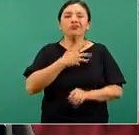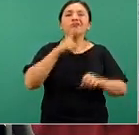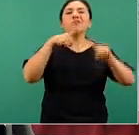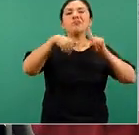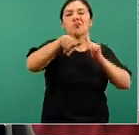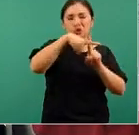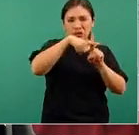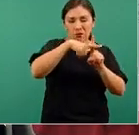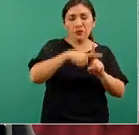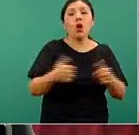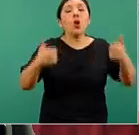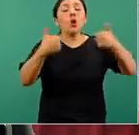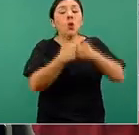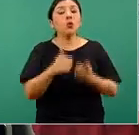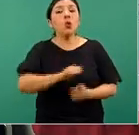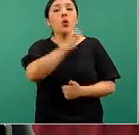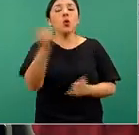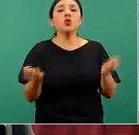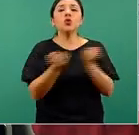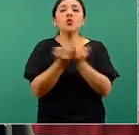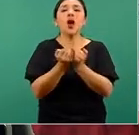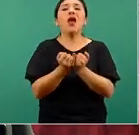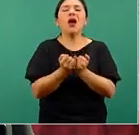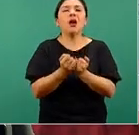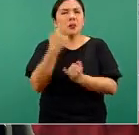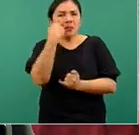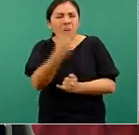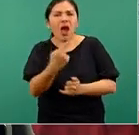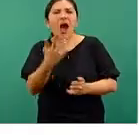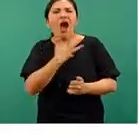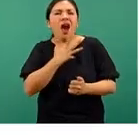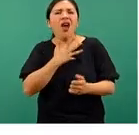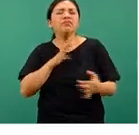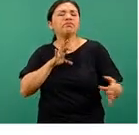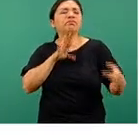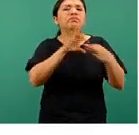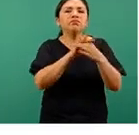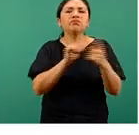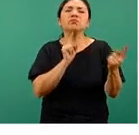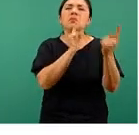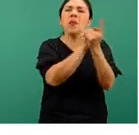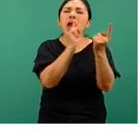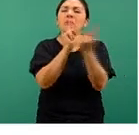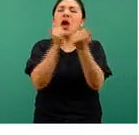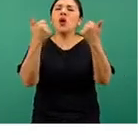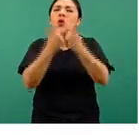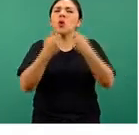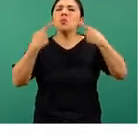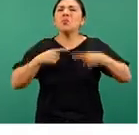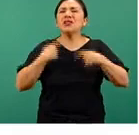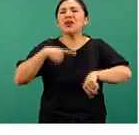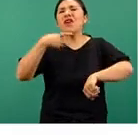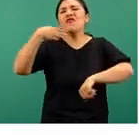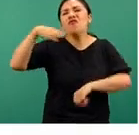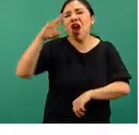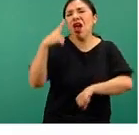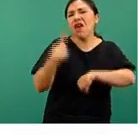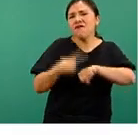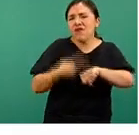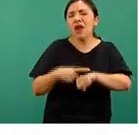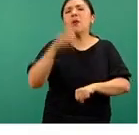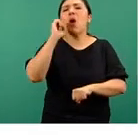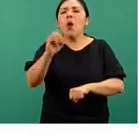fueron clasificadas también por asociación epidemiológica, por dictaminación clínico-epidemiológica